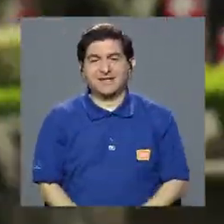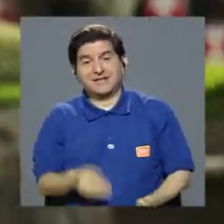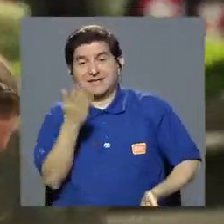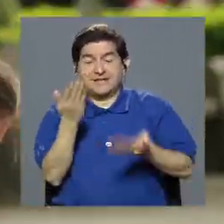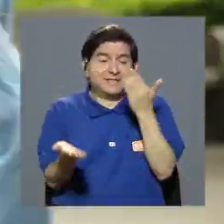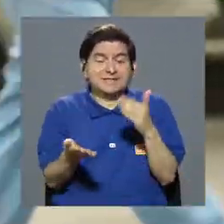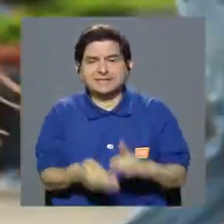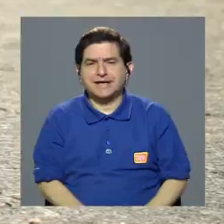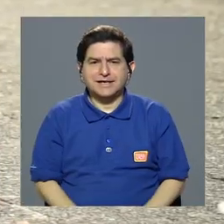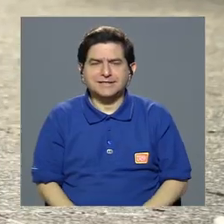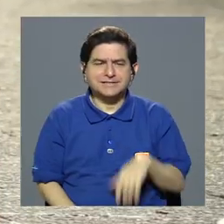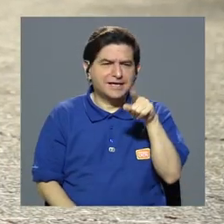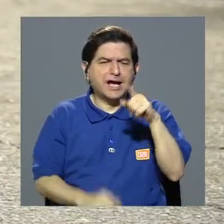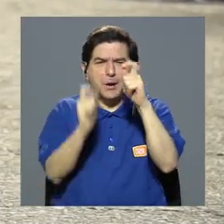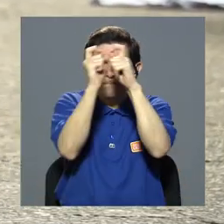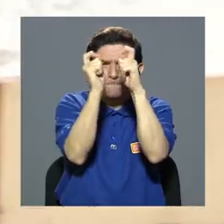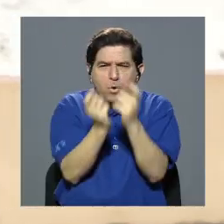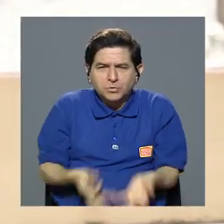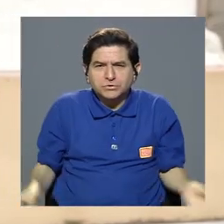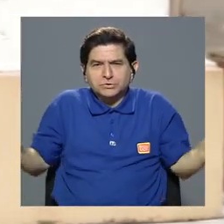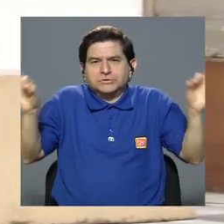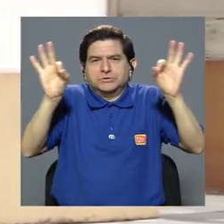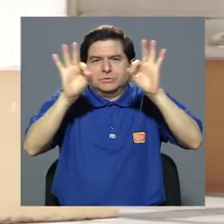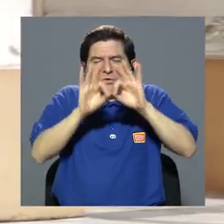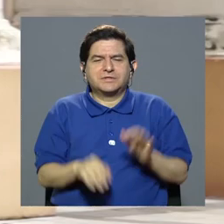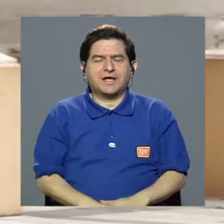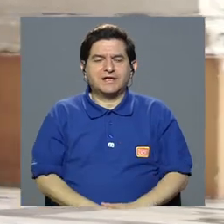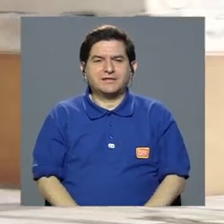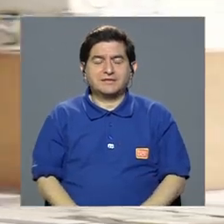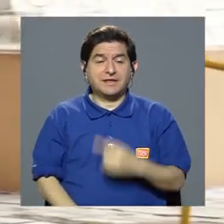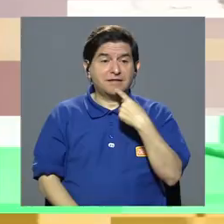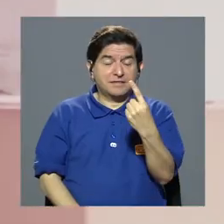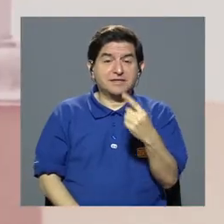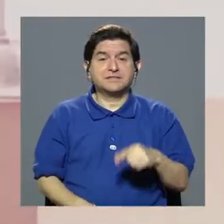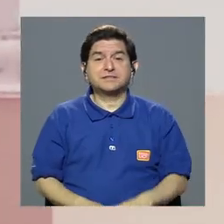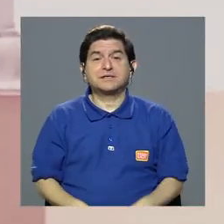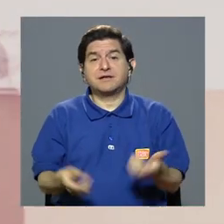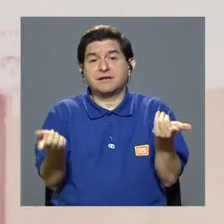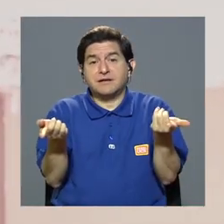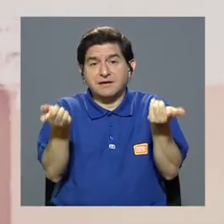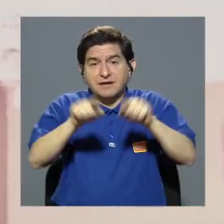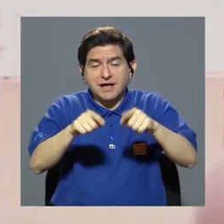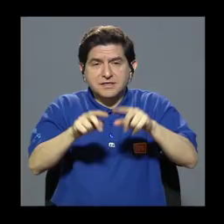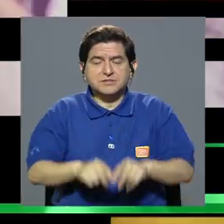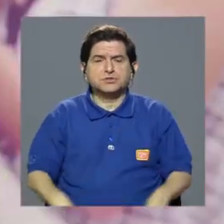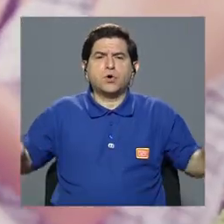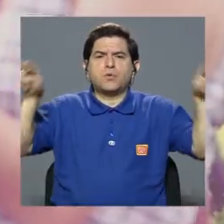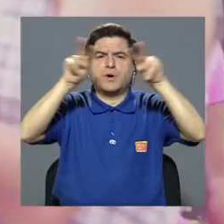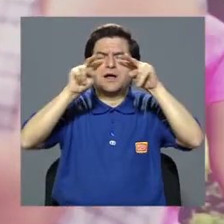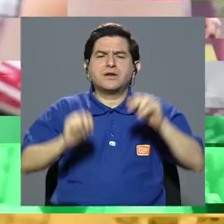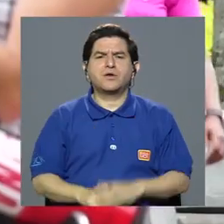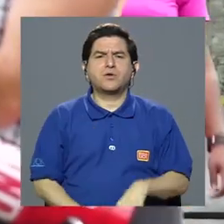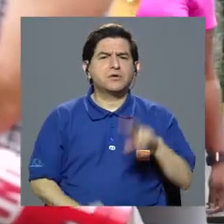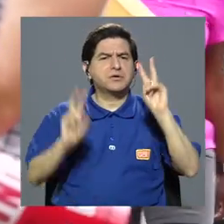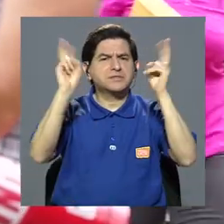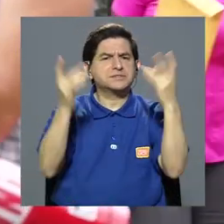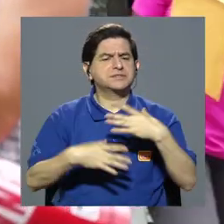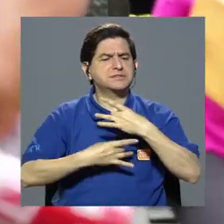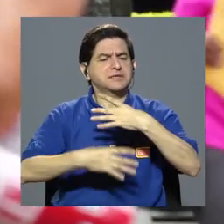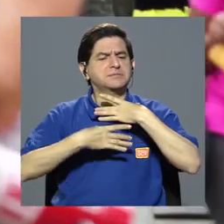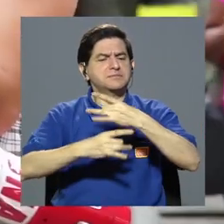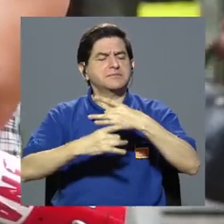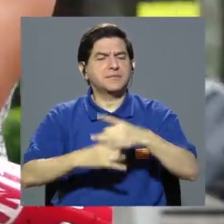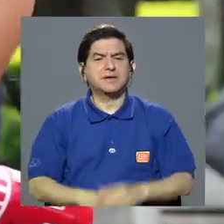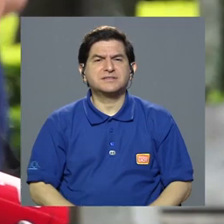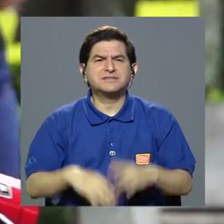es un poco como estudiar cuáles son los puntos clave los valores les llamamos nosotros digamos de los temas que son interesantes para ellos y